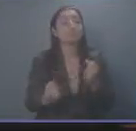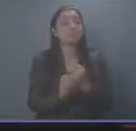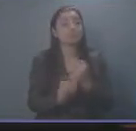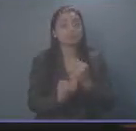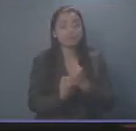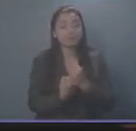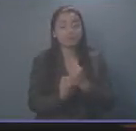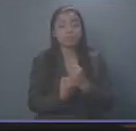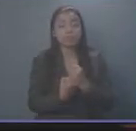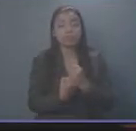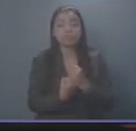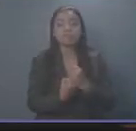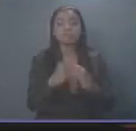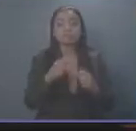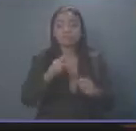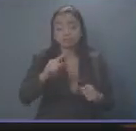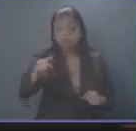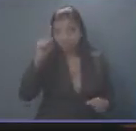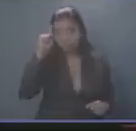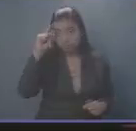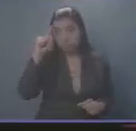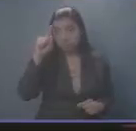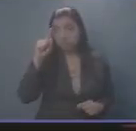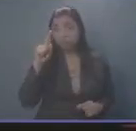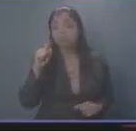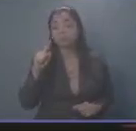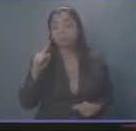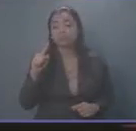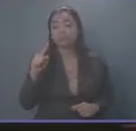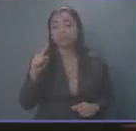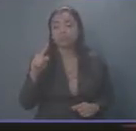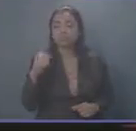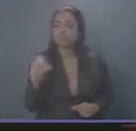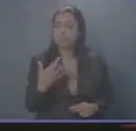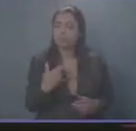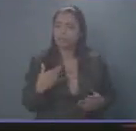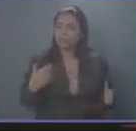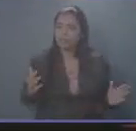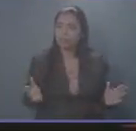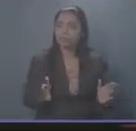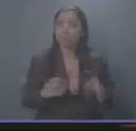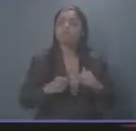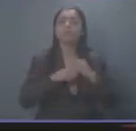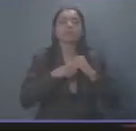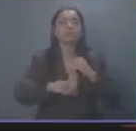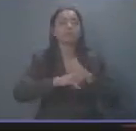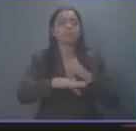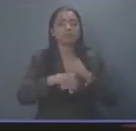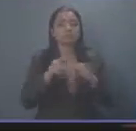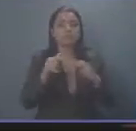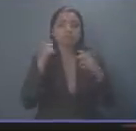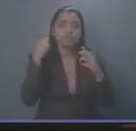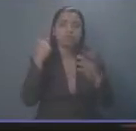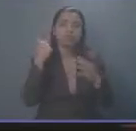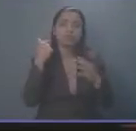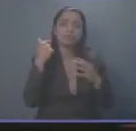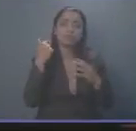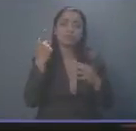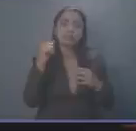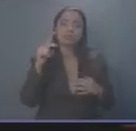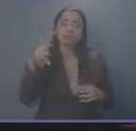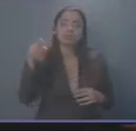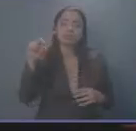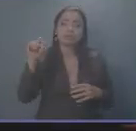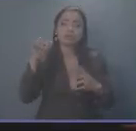acompañado esta iniciativa. Está motivada por un anuncio que se dio el día de ayer por parte de las